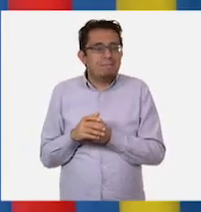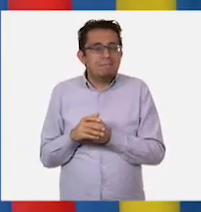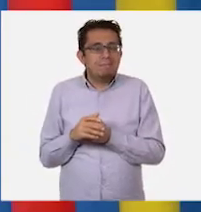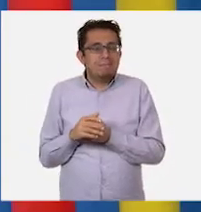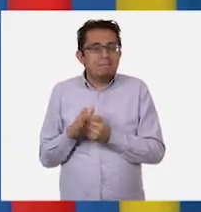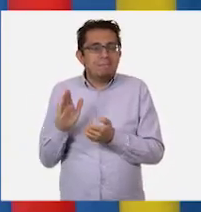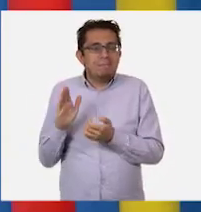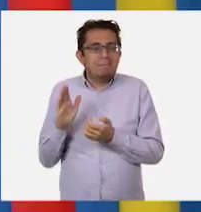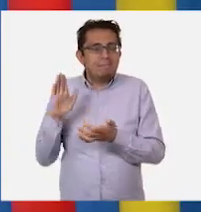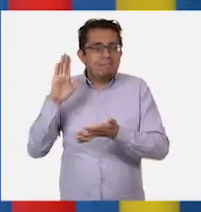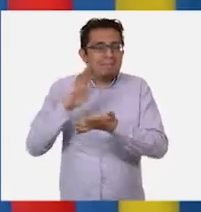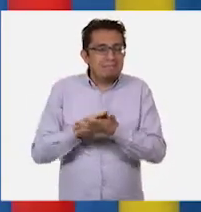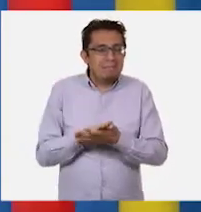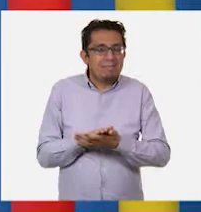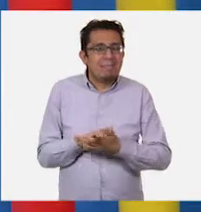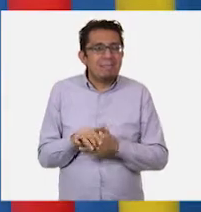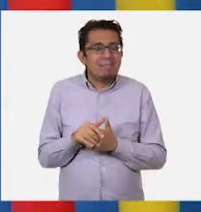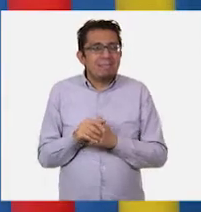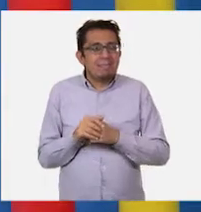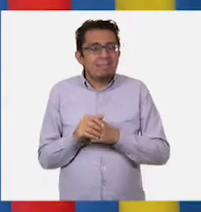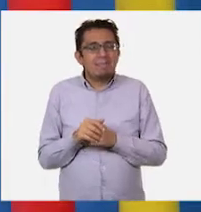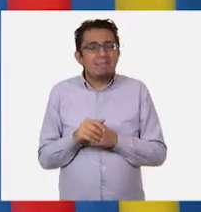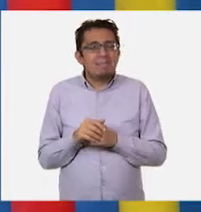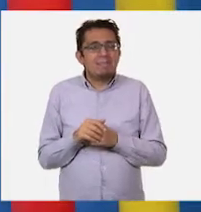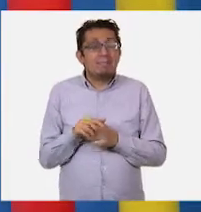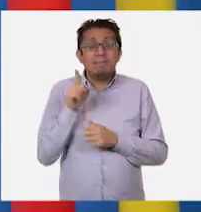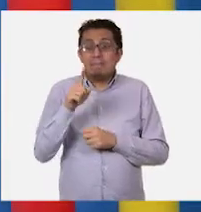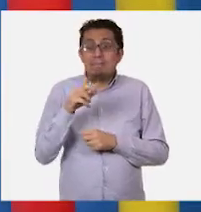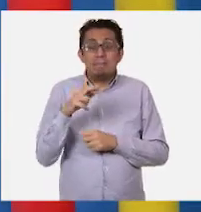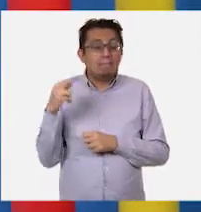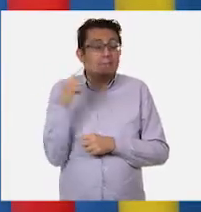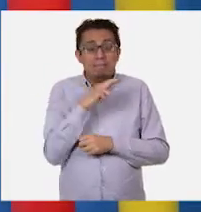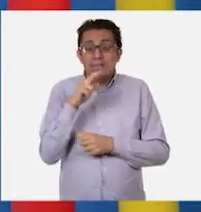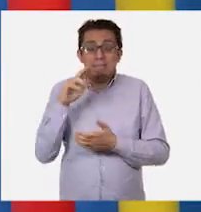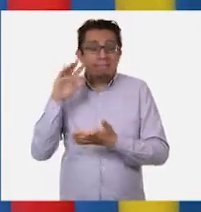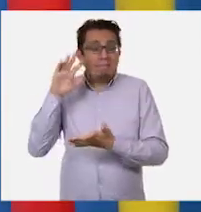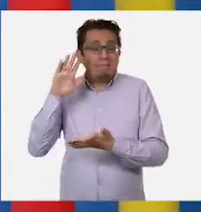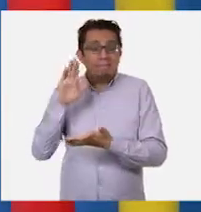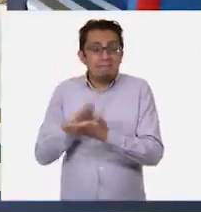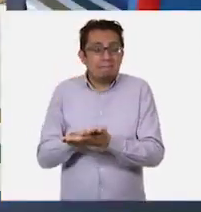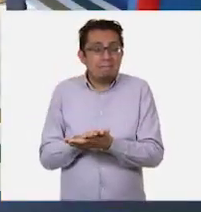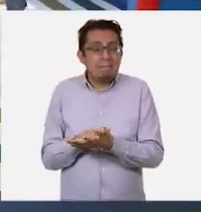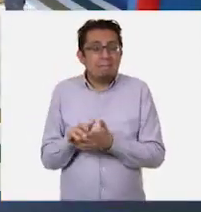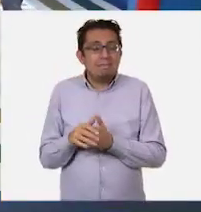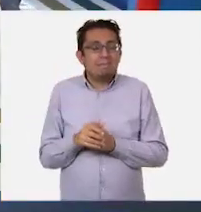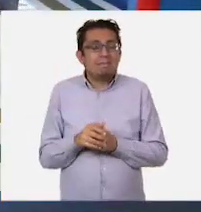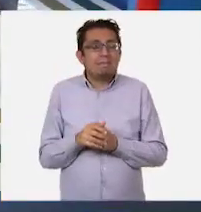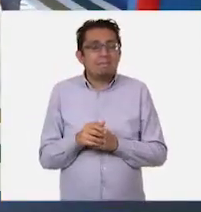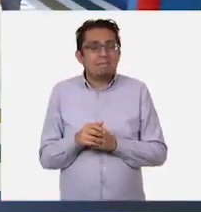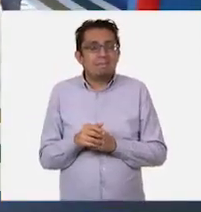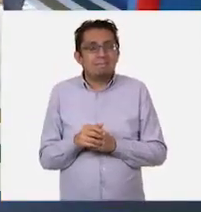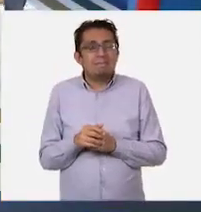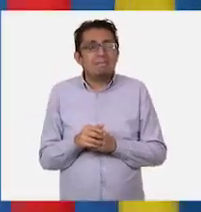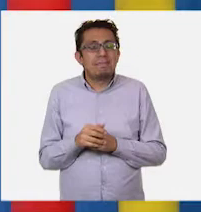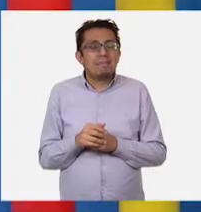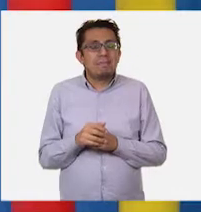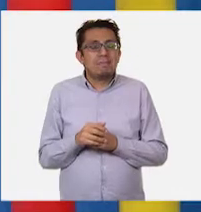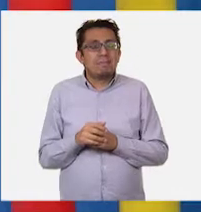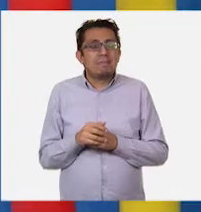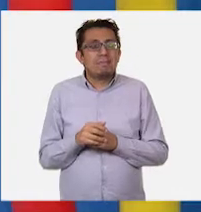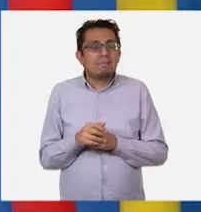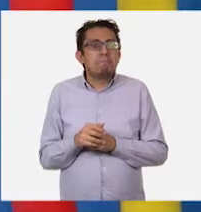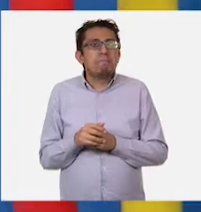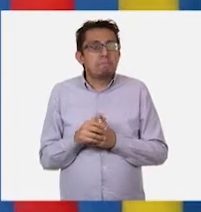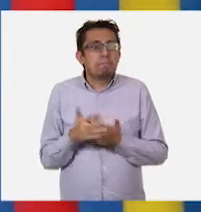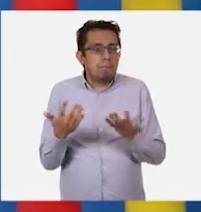Esta vez Juan Carlos le toca responder. Muy bien. Está siendo muy veloz, Juan Carlos. Poco a poco, shushu. Sí. Bueno, a ver,